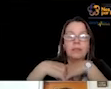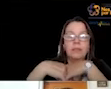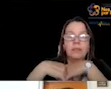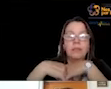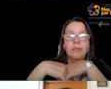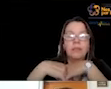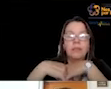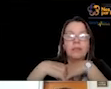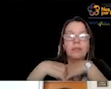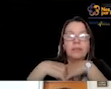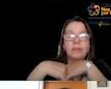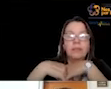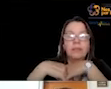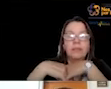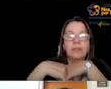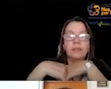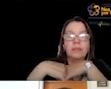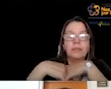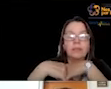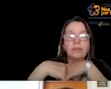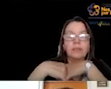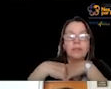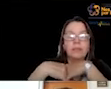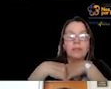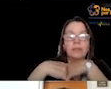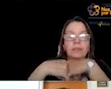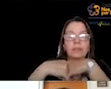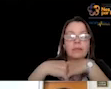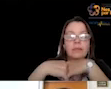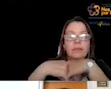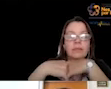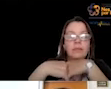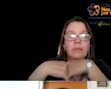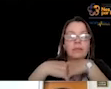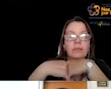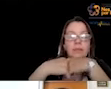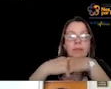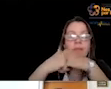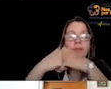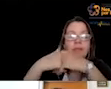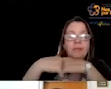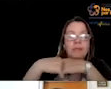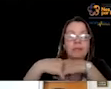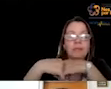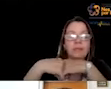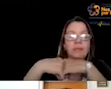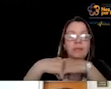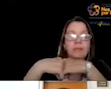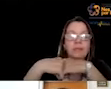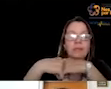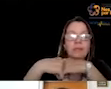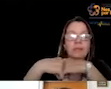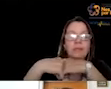¿Cuáles son los factores dietéticos favorables para una adecuada salud ósea? El calcio, otros minerales, que lo vemos enlistados acá,